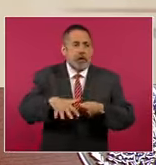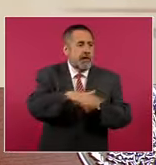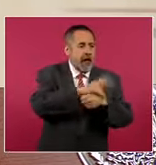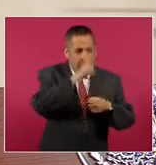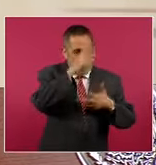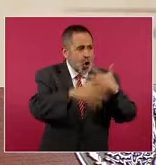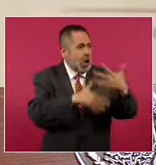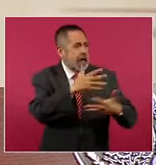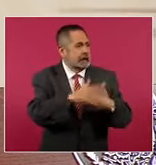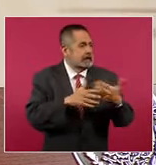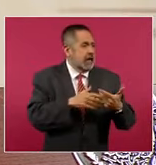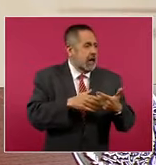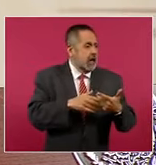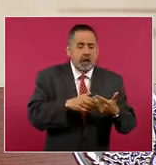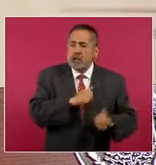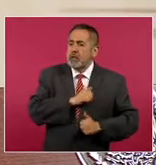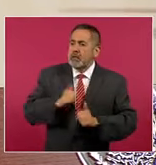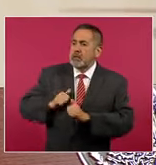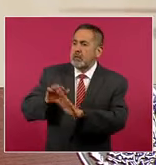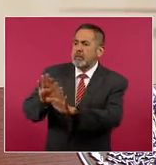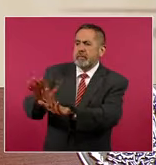violencia,